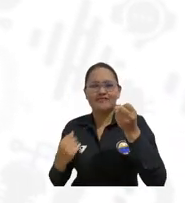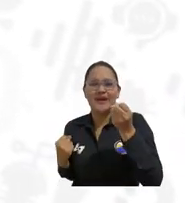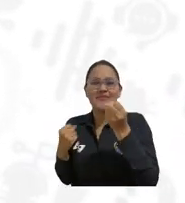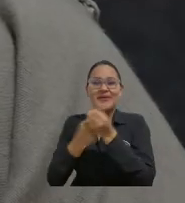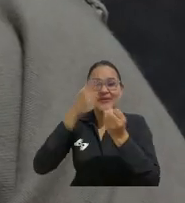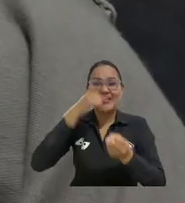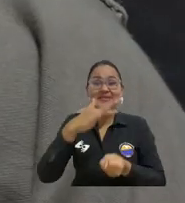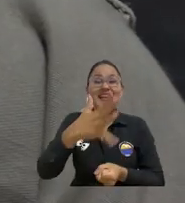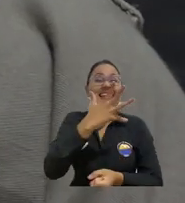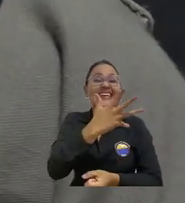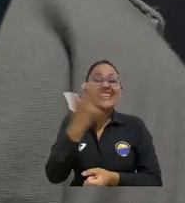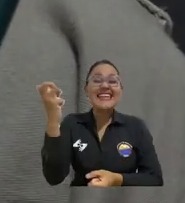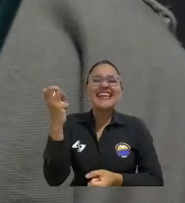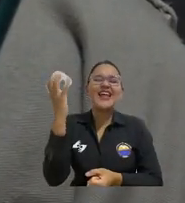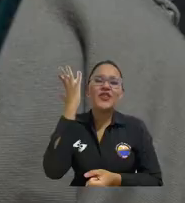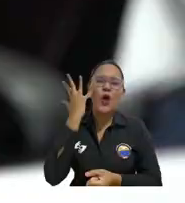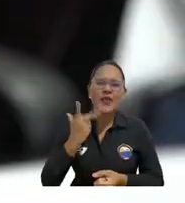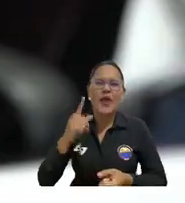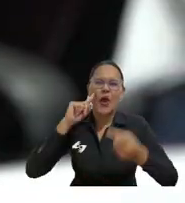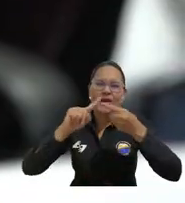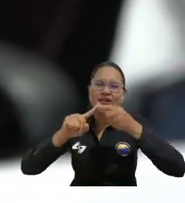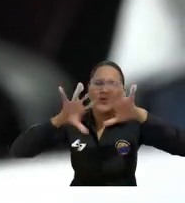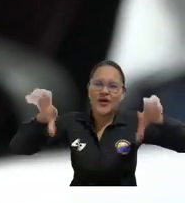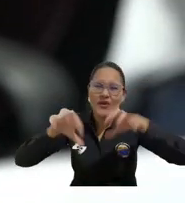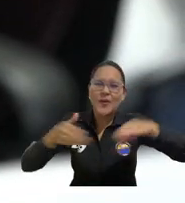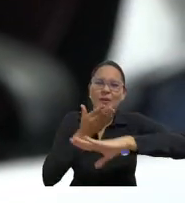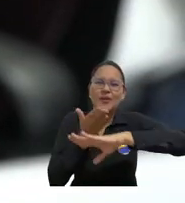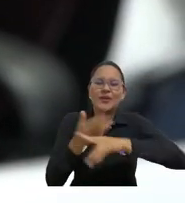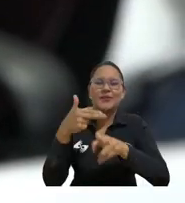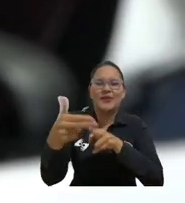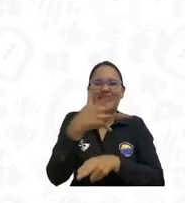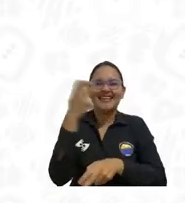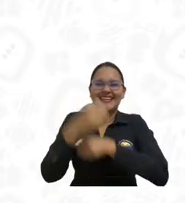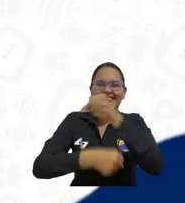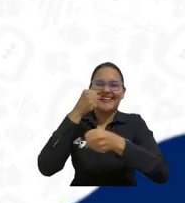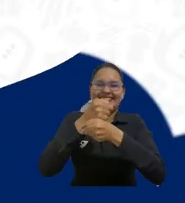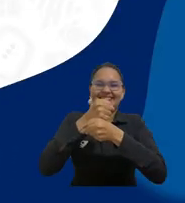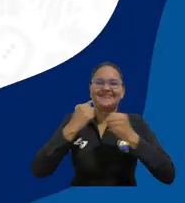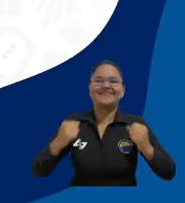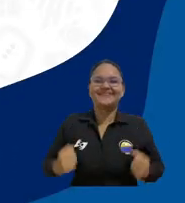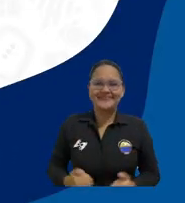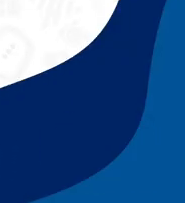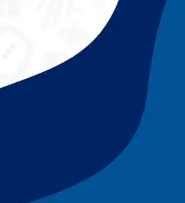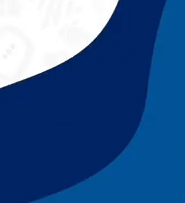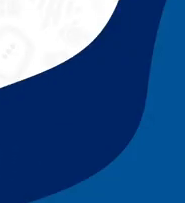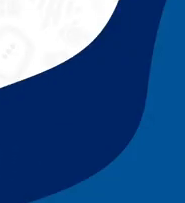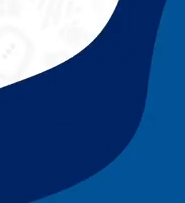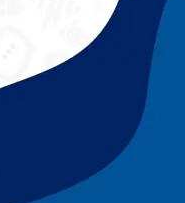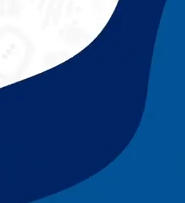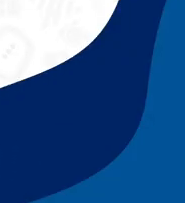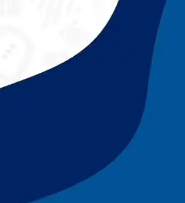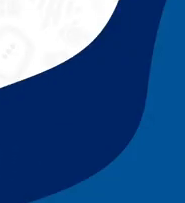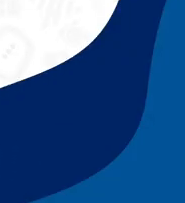Santa Marta, 500 días de acciones y propuestas para los 500 años.